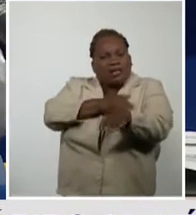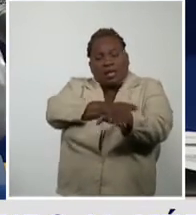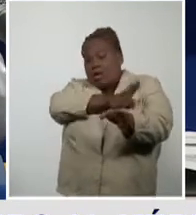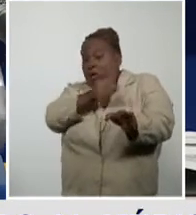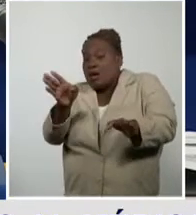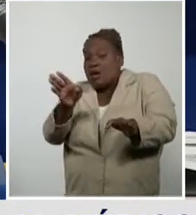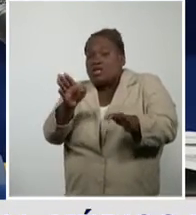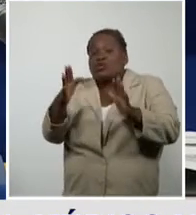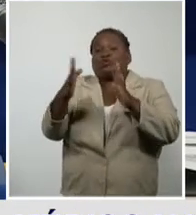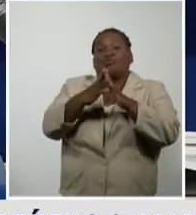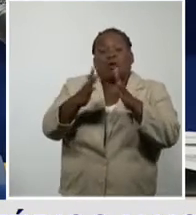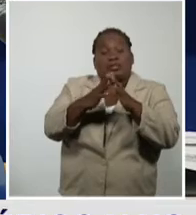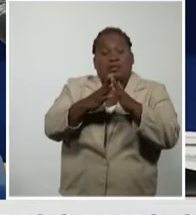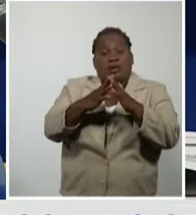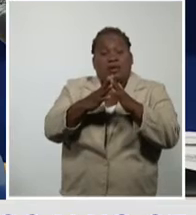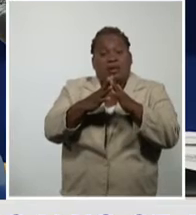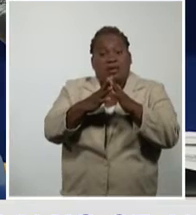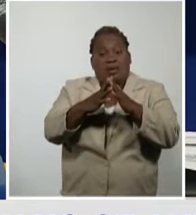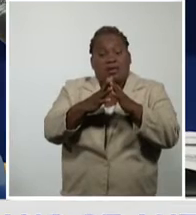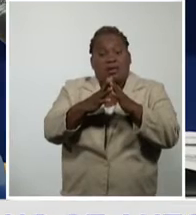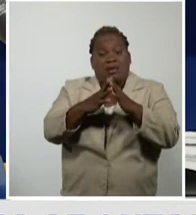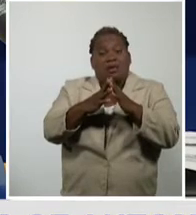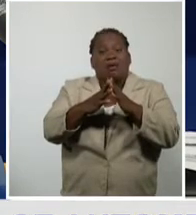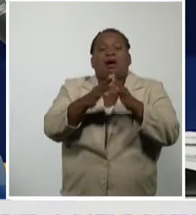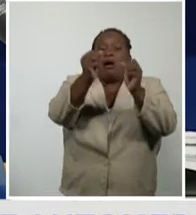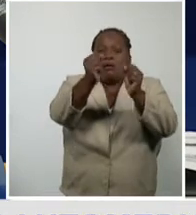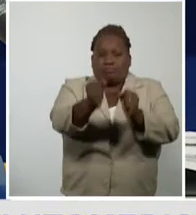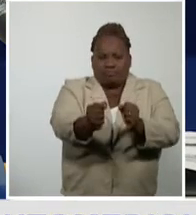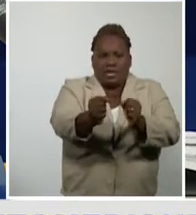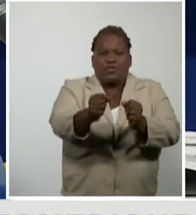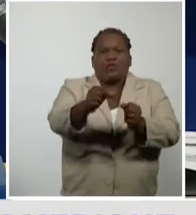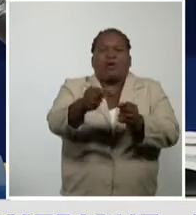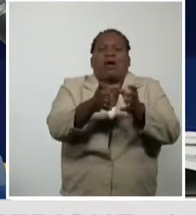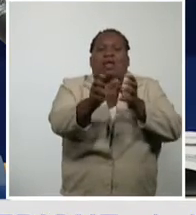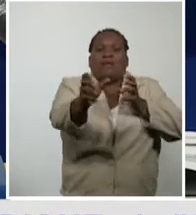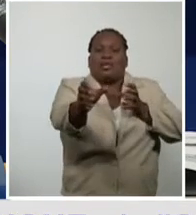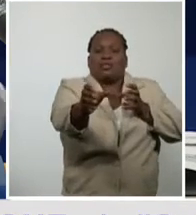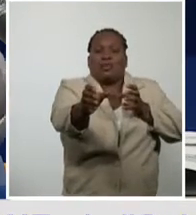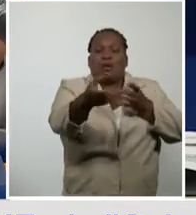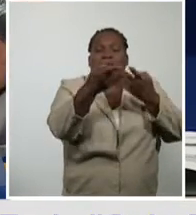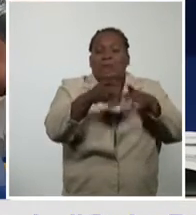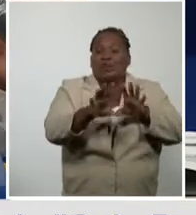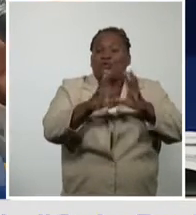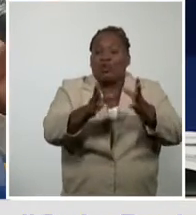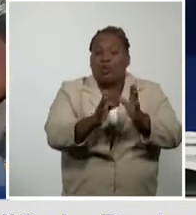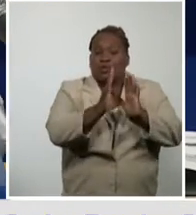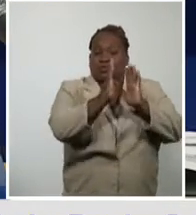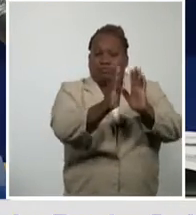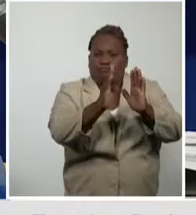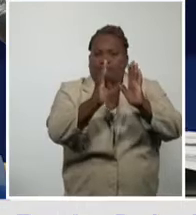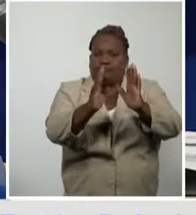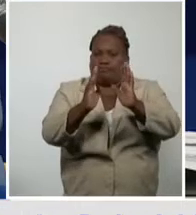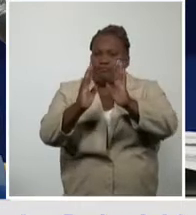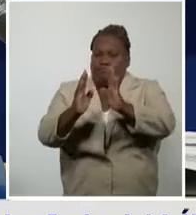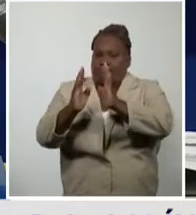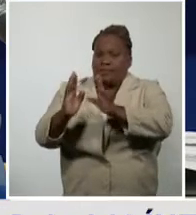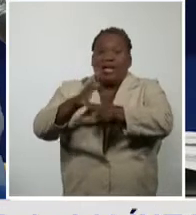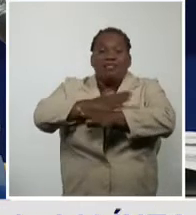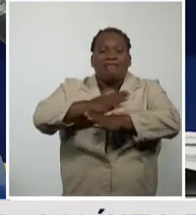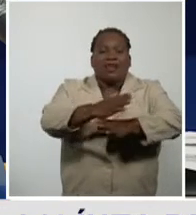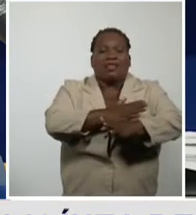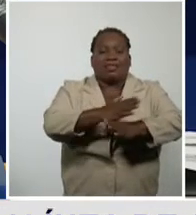los que vienen a Cuba, van 14 días en aislamiento en ese lugar. Pero todo eso diferenciado para